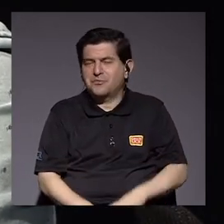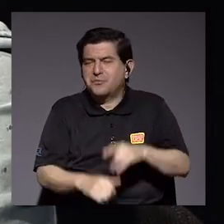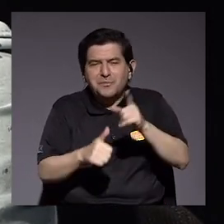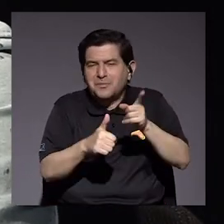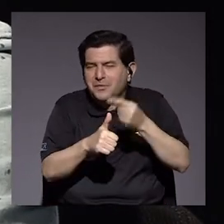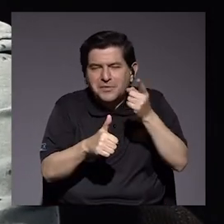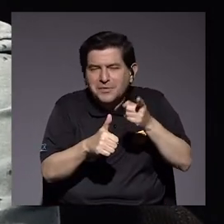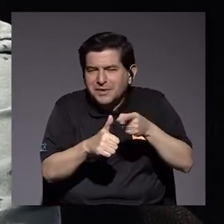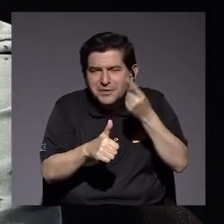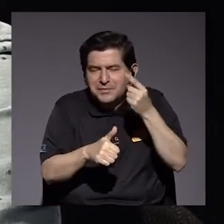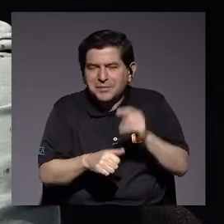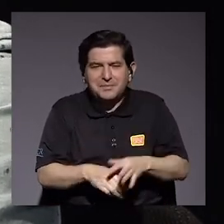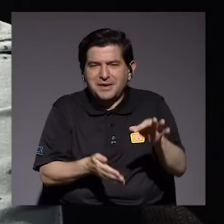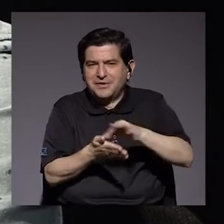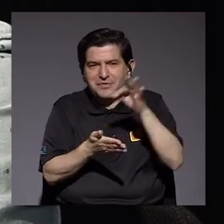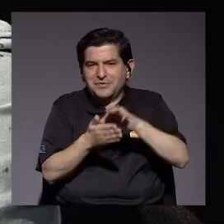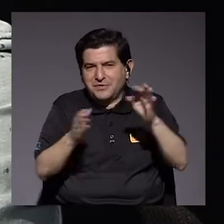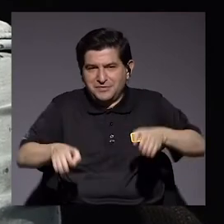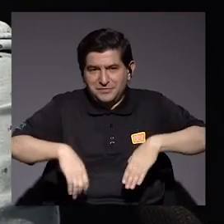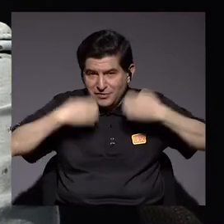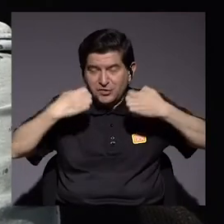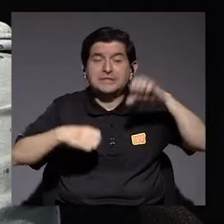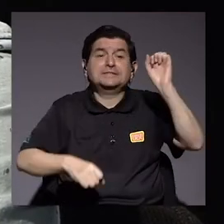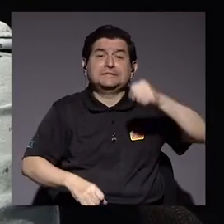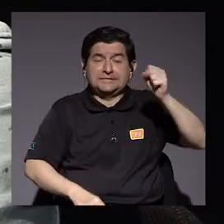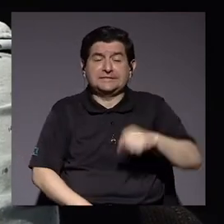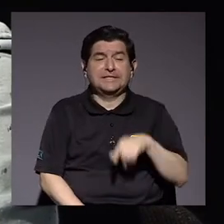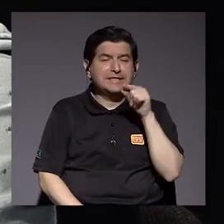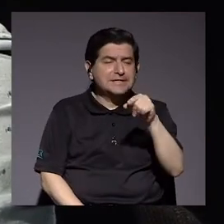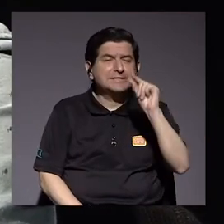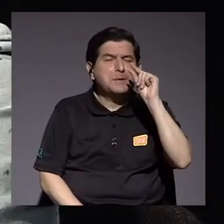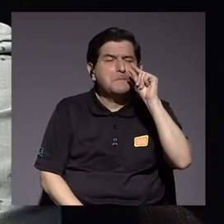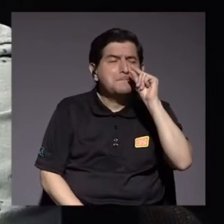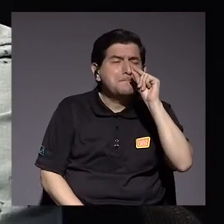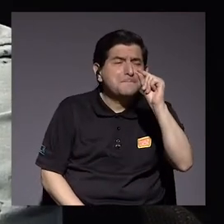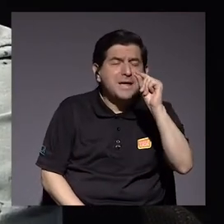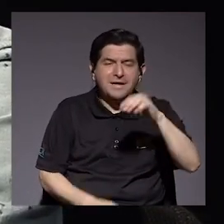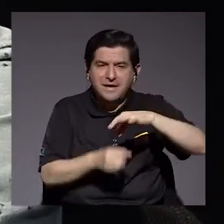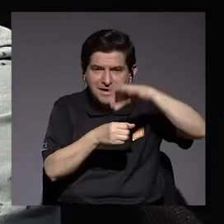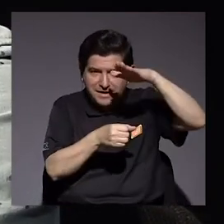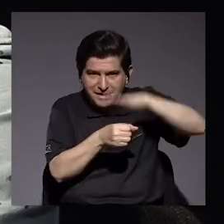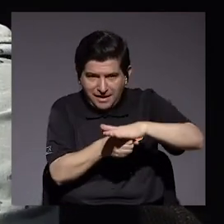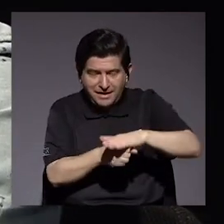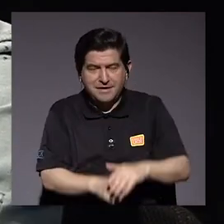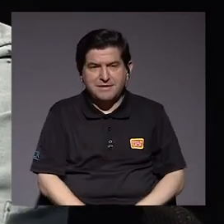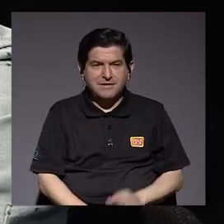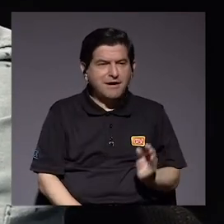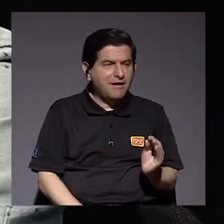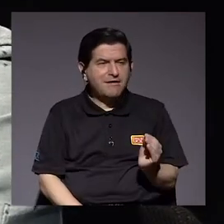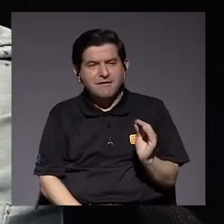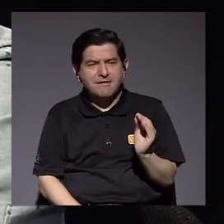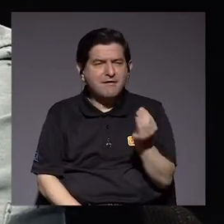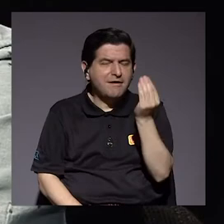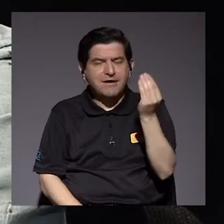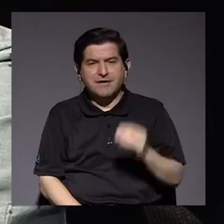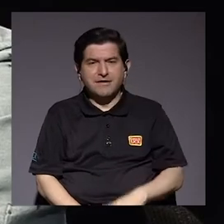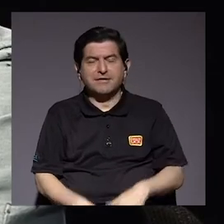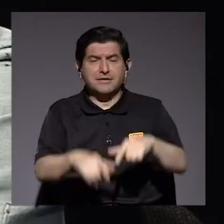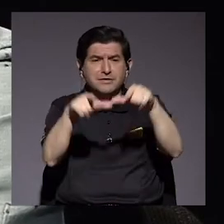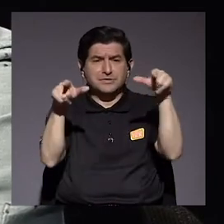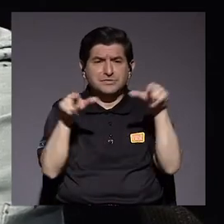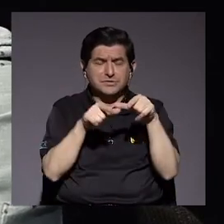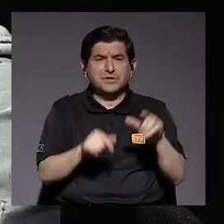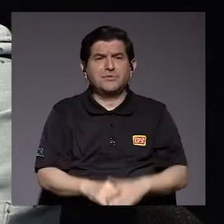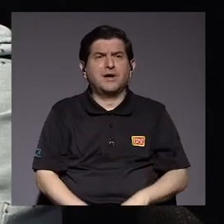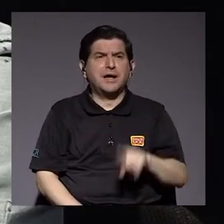Homo sapiens de los frijoles. Es el Homo sapiens de los frijoles, exactamente. De esa pequeñita semilla, que es una liana que crece en nuestras